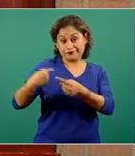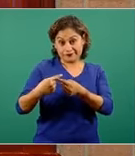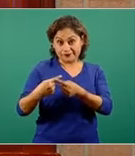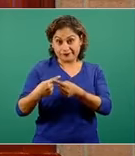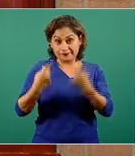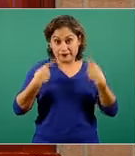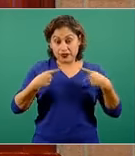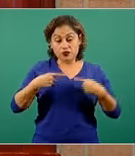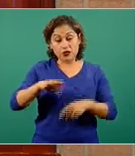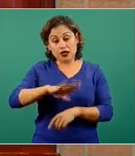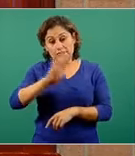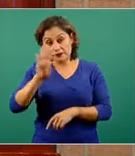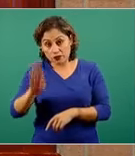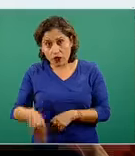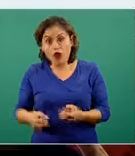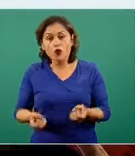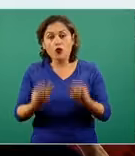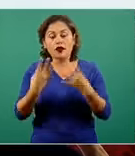perdido la vida para el día de hoy es de